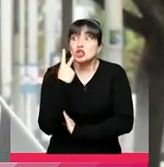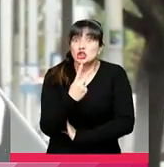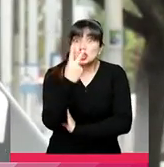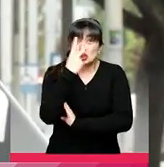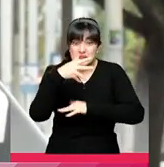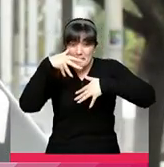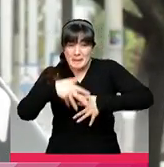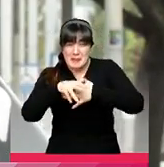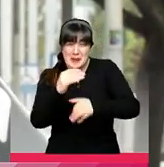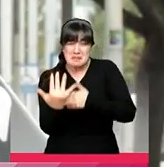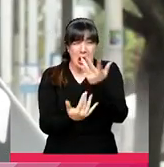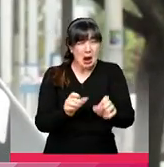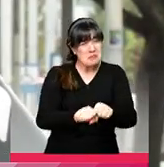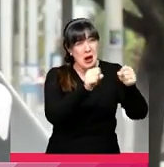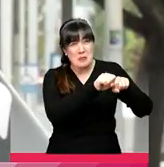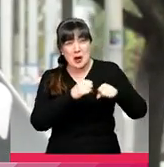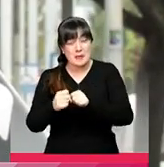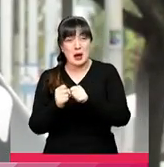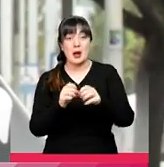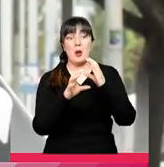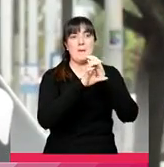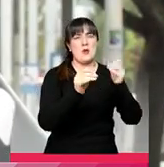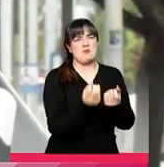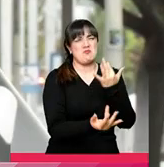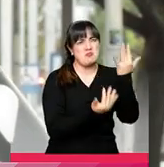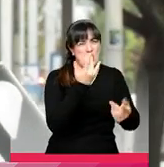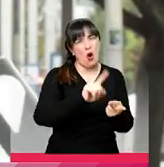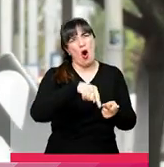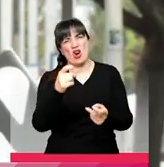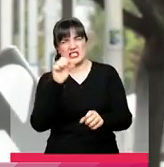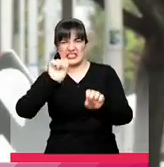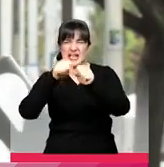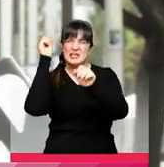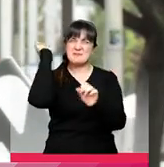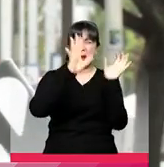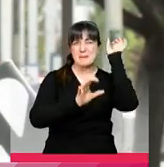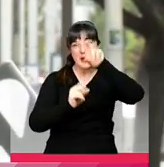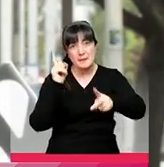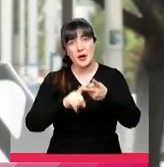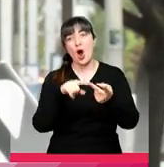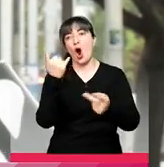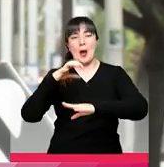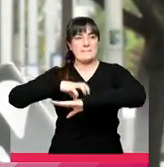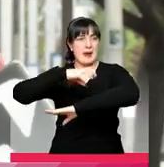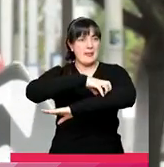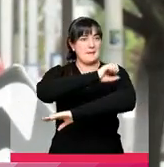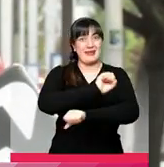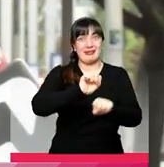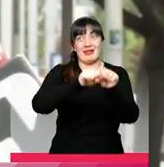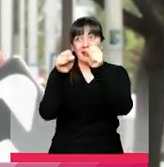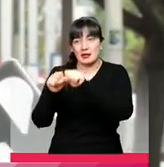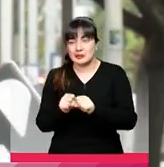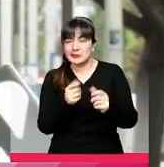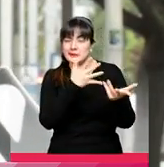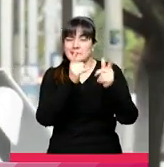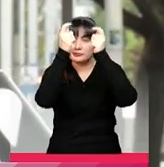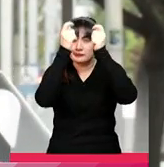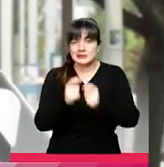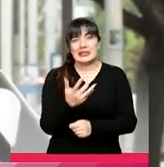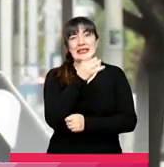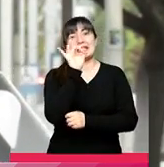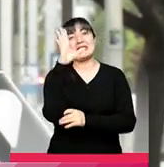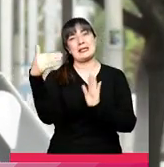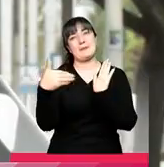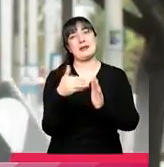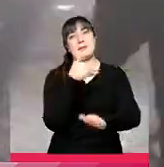protestas, entre los buses incinerados, los buses vandalizados y las estaciones que han sido afectadas, tenemos un estimado de 15 mil millones de